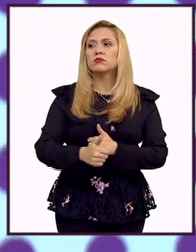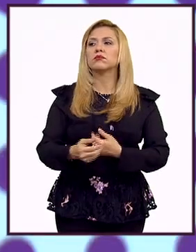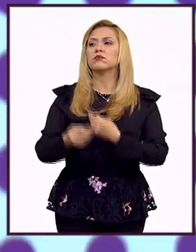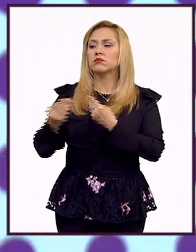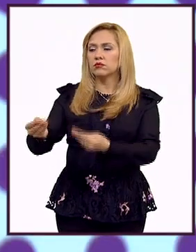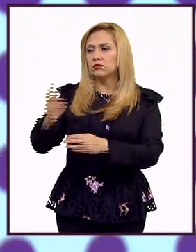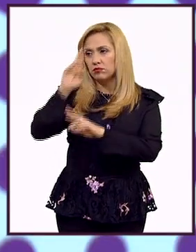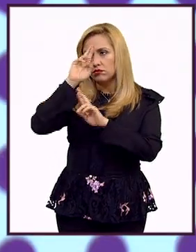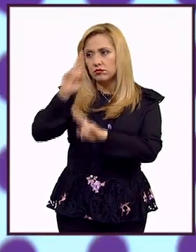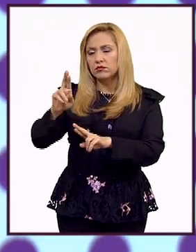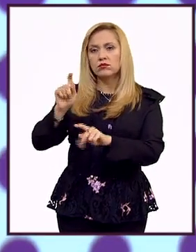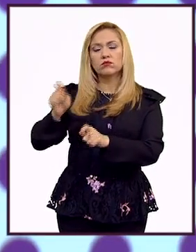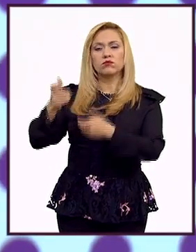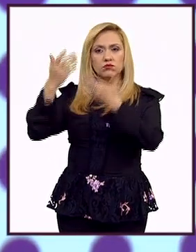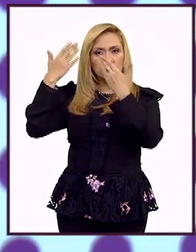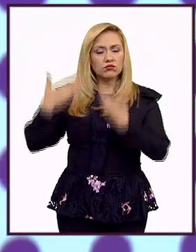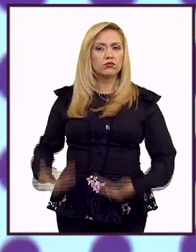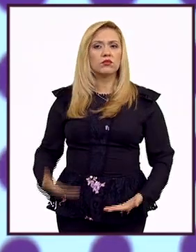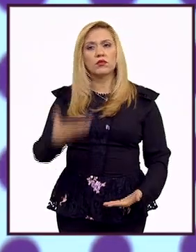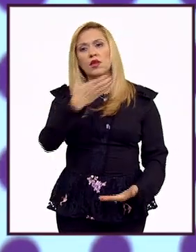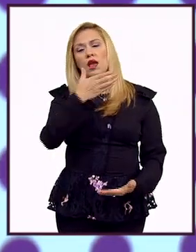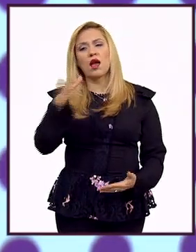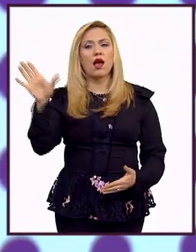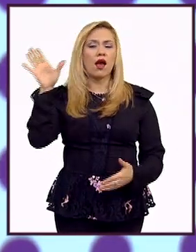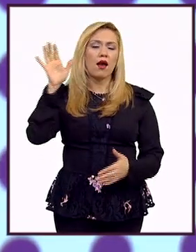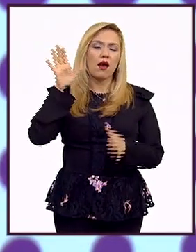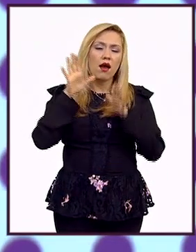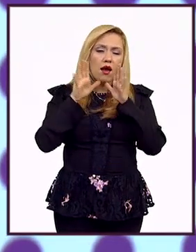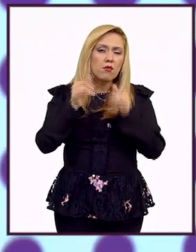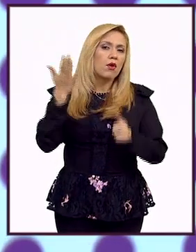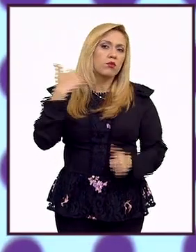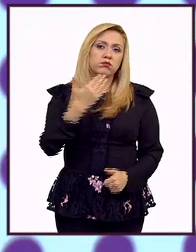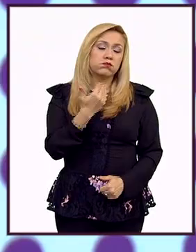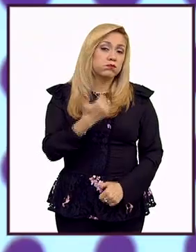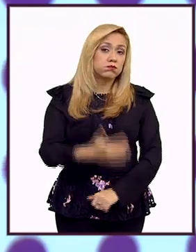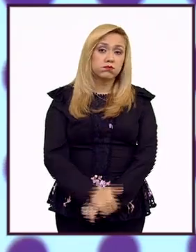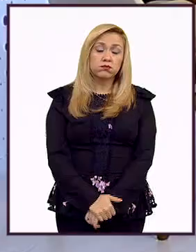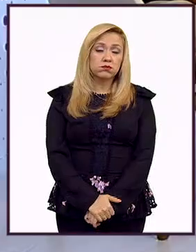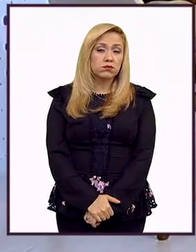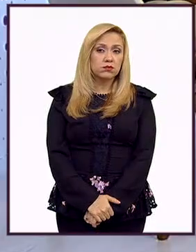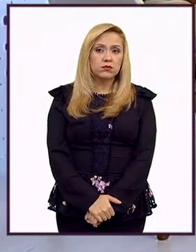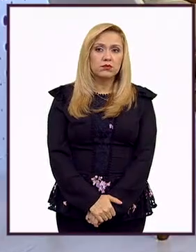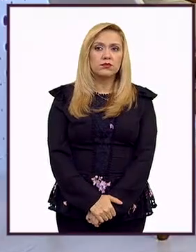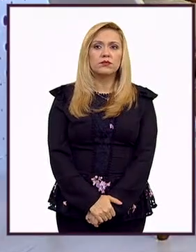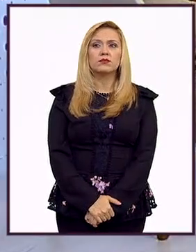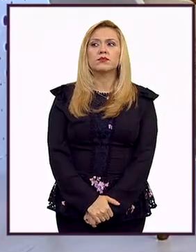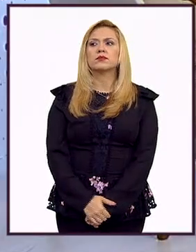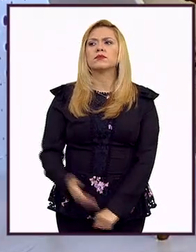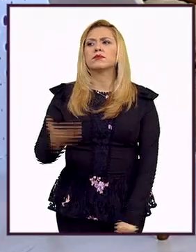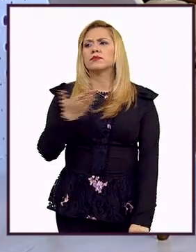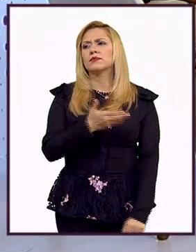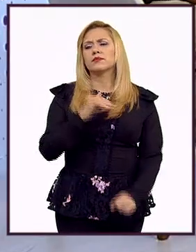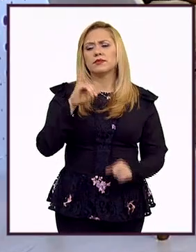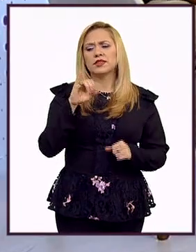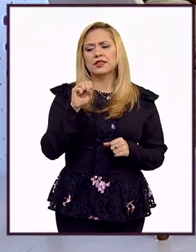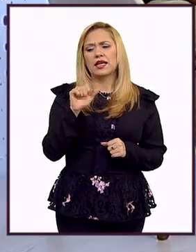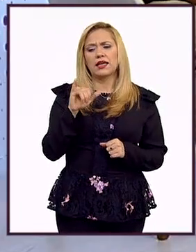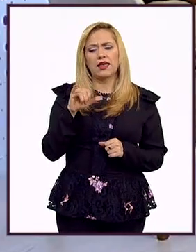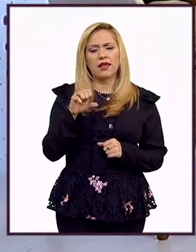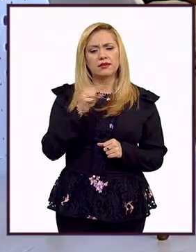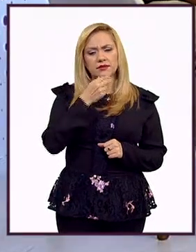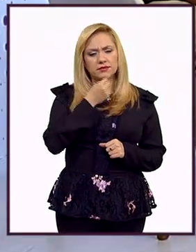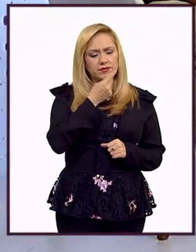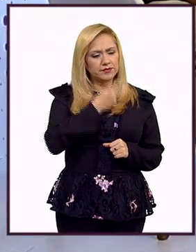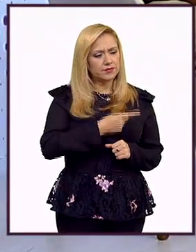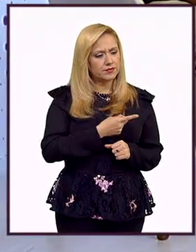la identidad campesina que no existía antes, ¿no? Isaías, hay un tema también importante de los pueblos indígenas